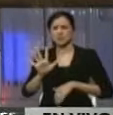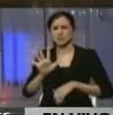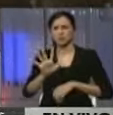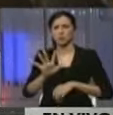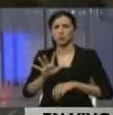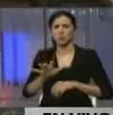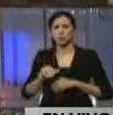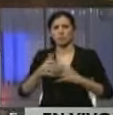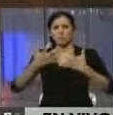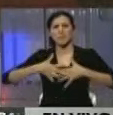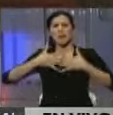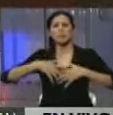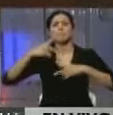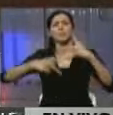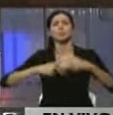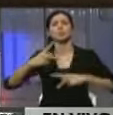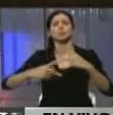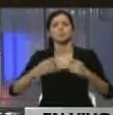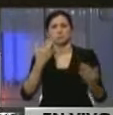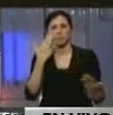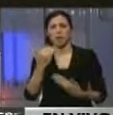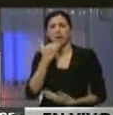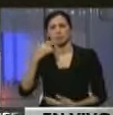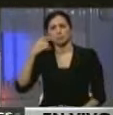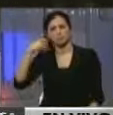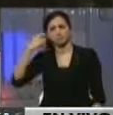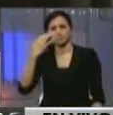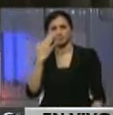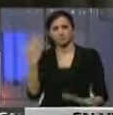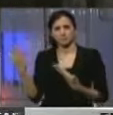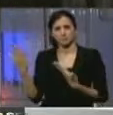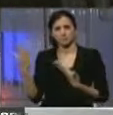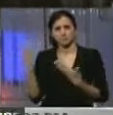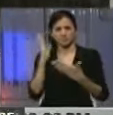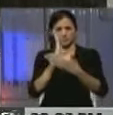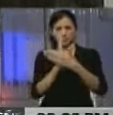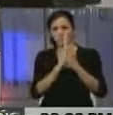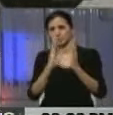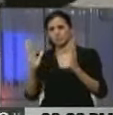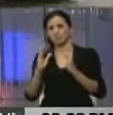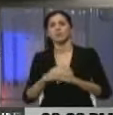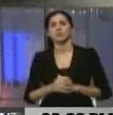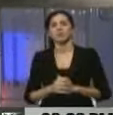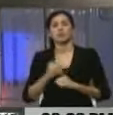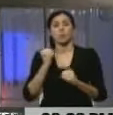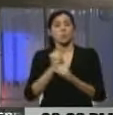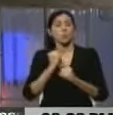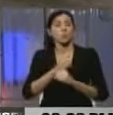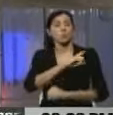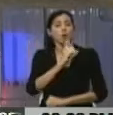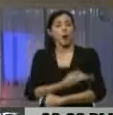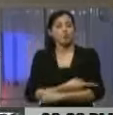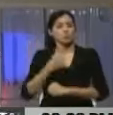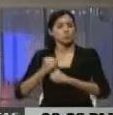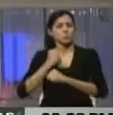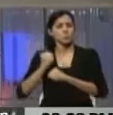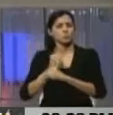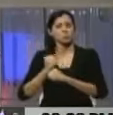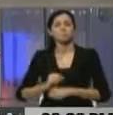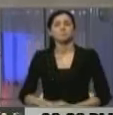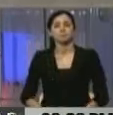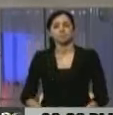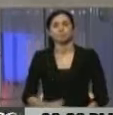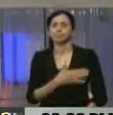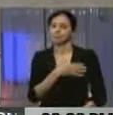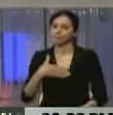Aquí hay algunas imágenes que podemos compartir con ustedes de trabajo incansable. Yo quiero